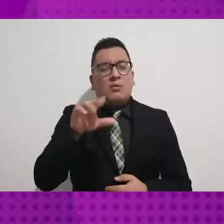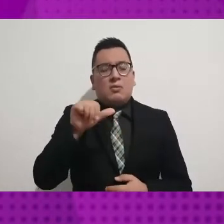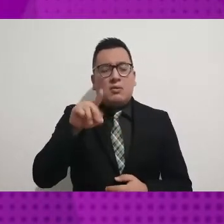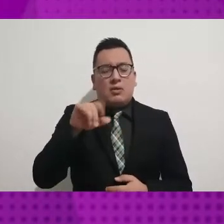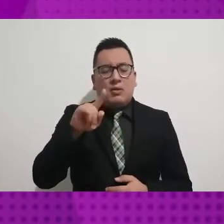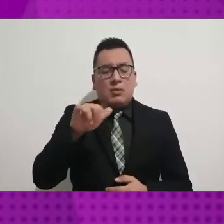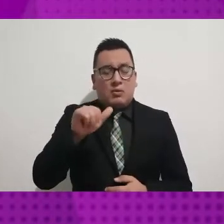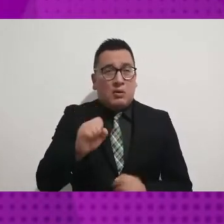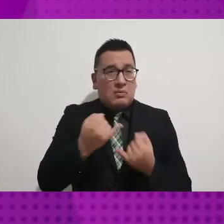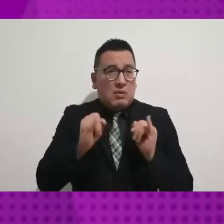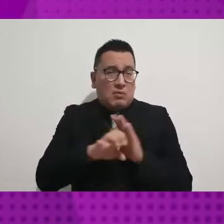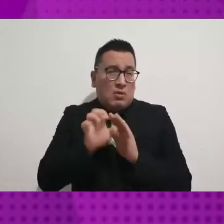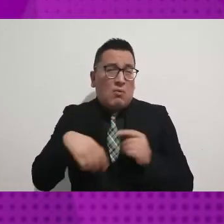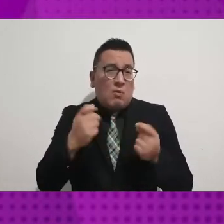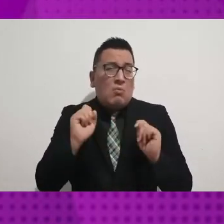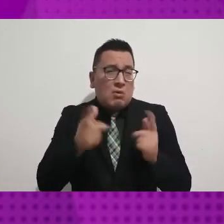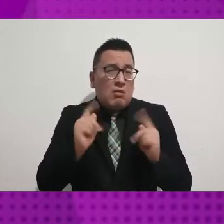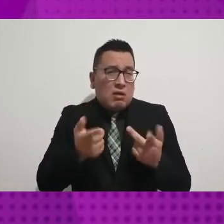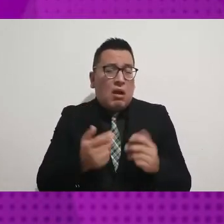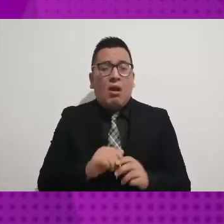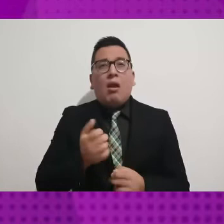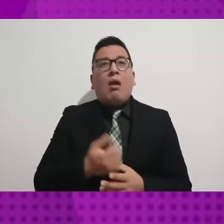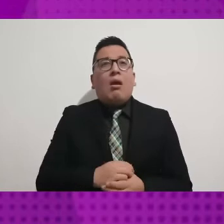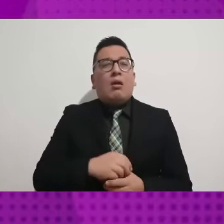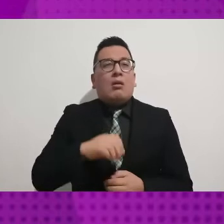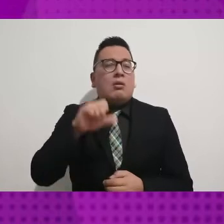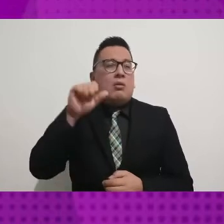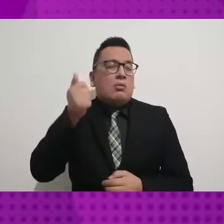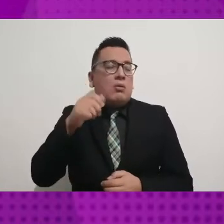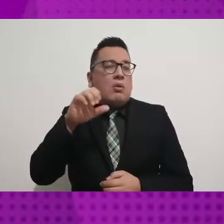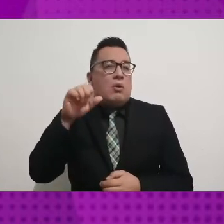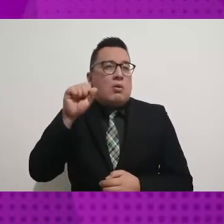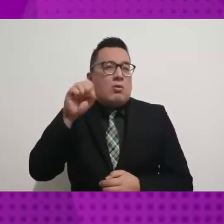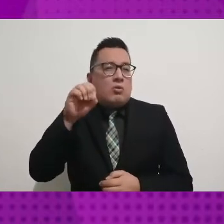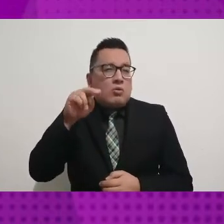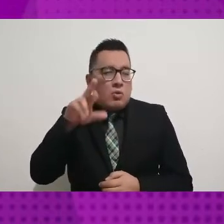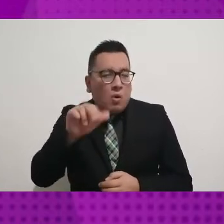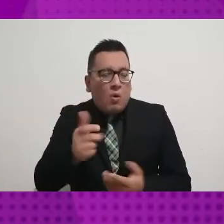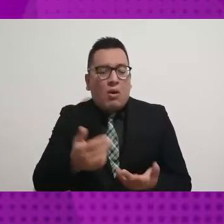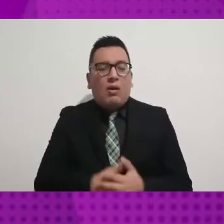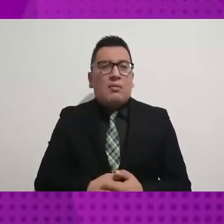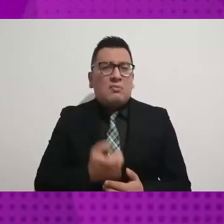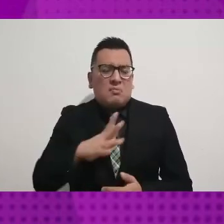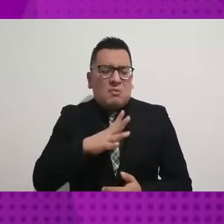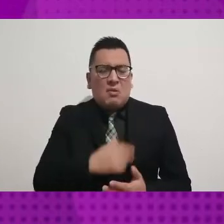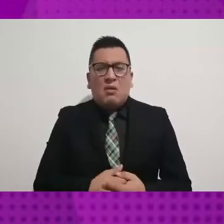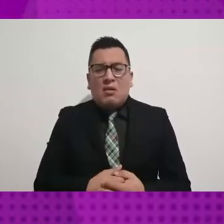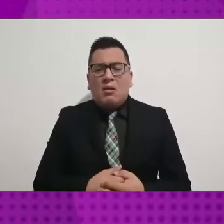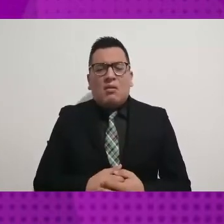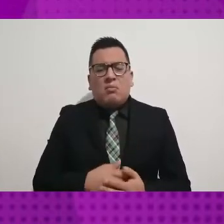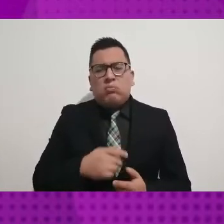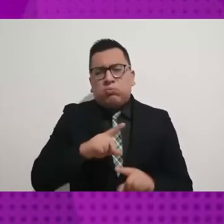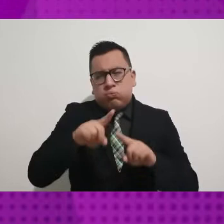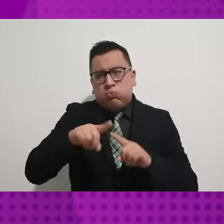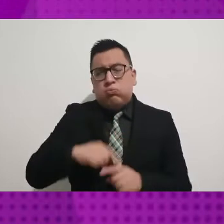candidaturas independientes, como en Tlaxcala, por ejemplo, ¿no? Sonora, si no me equivoco, y ya había habido